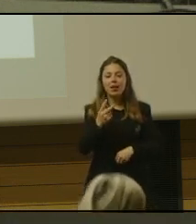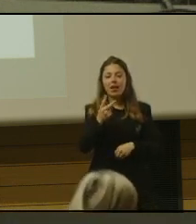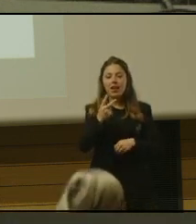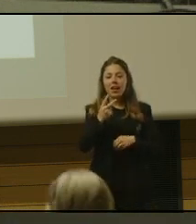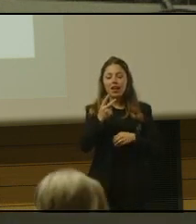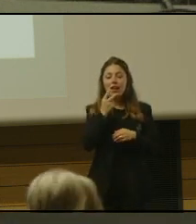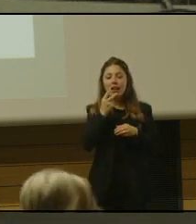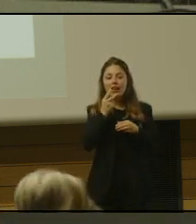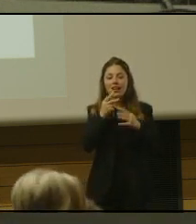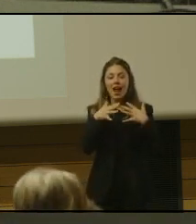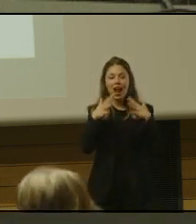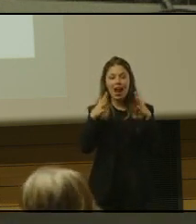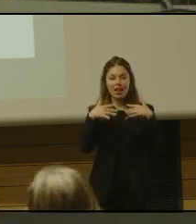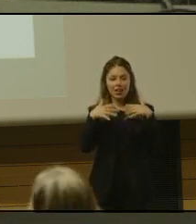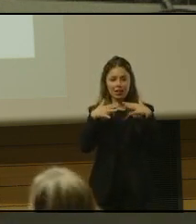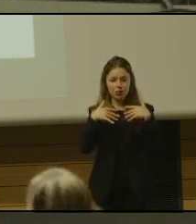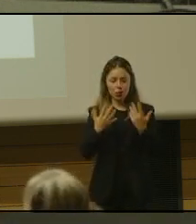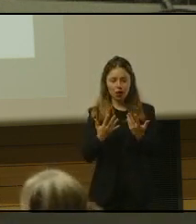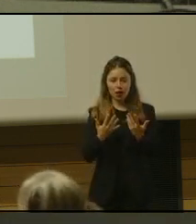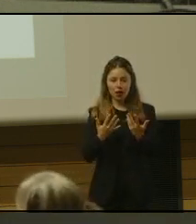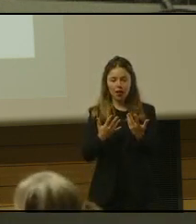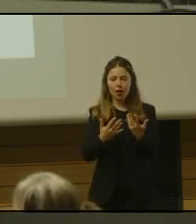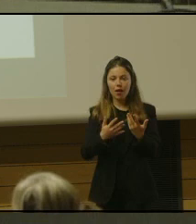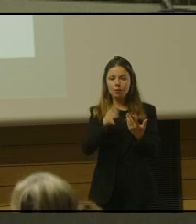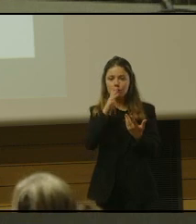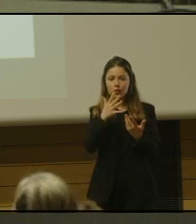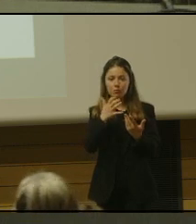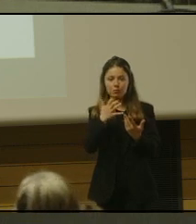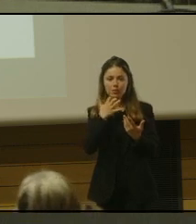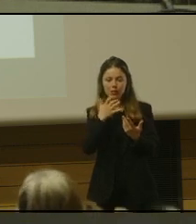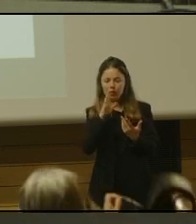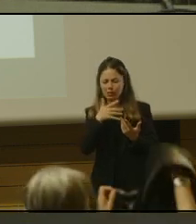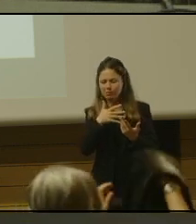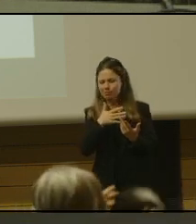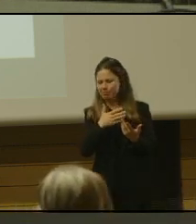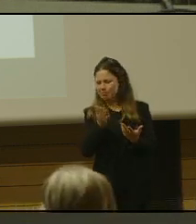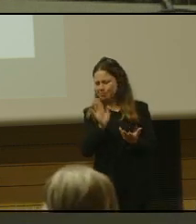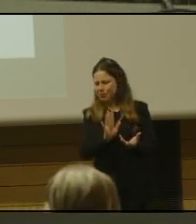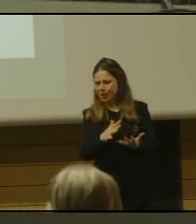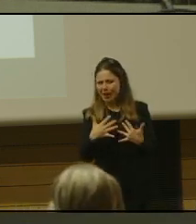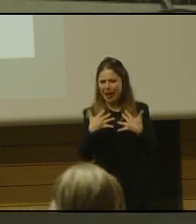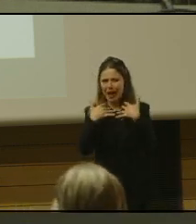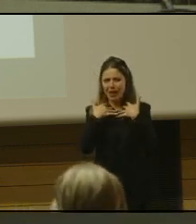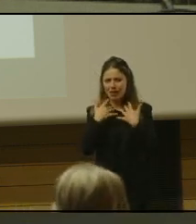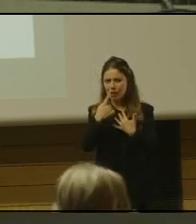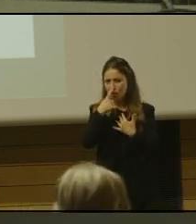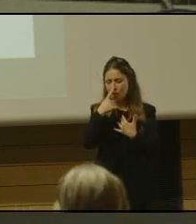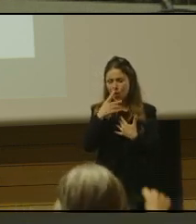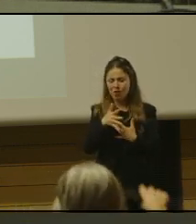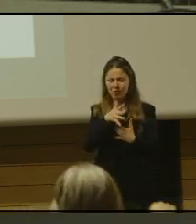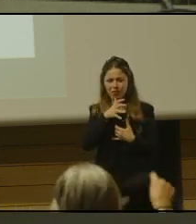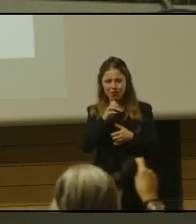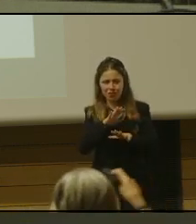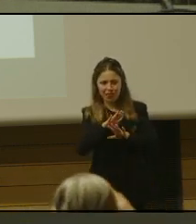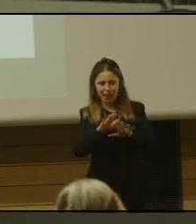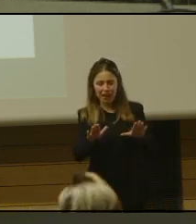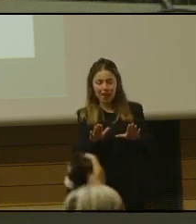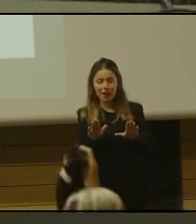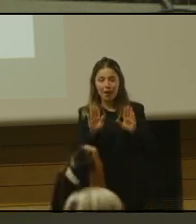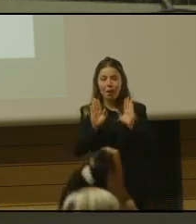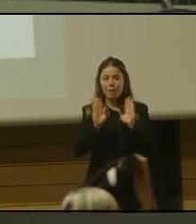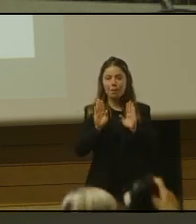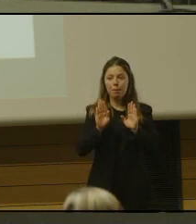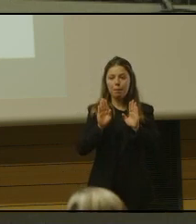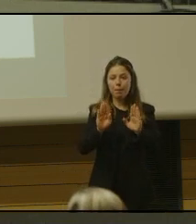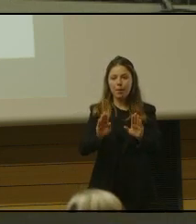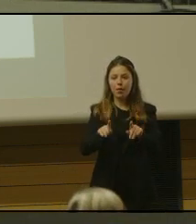lechuga, porque claro, que ella, que ni de broma, que es que le parecía asqueroso y que encima que olía fatal. Pero claro, que a